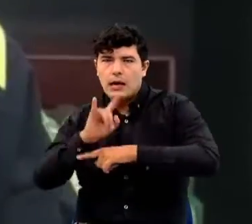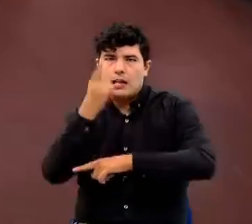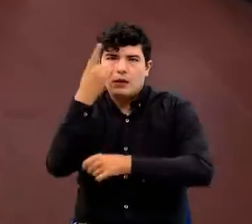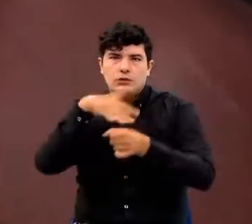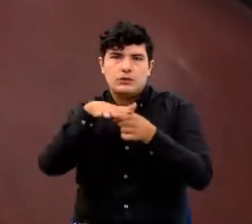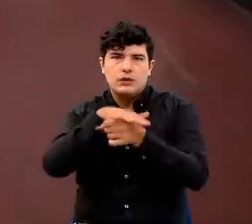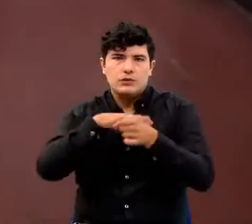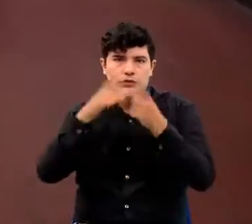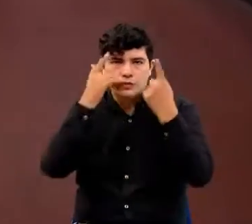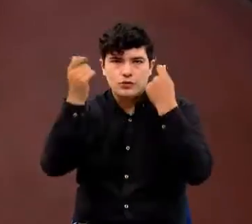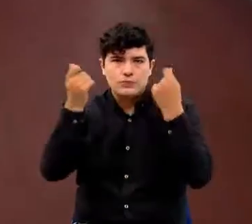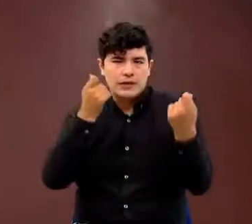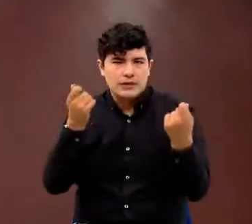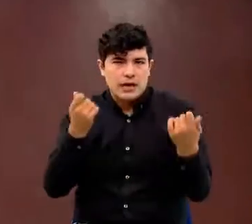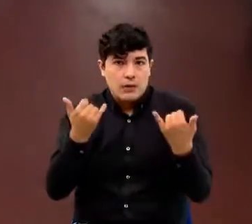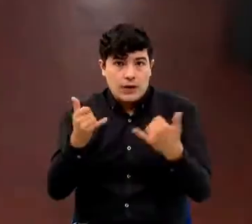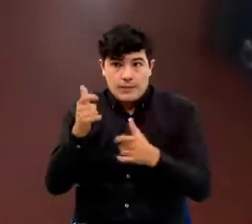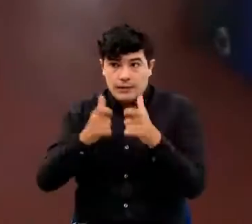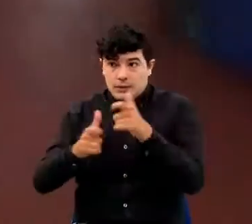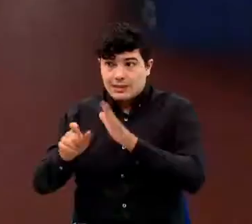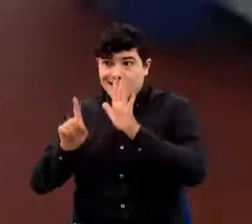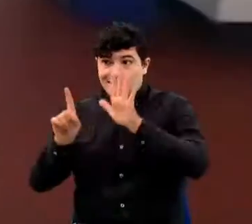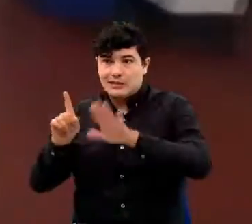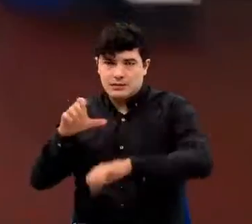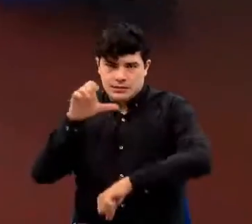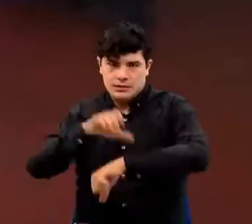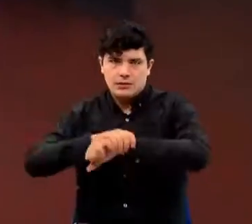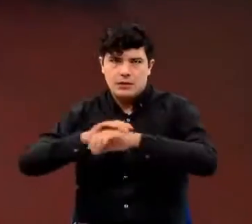denor.sigin@policia.gov.co. Los detenidos fueron dejados a